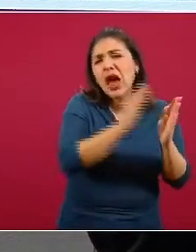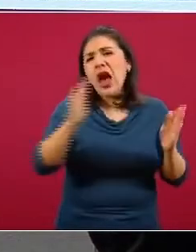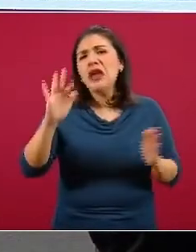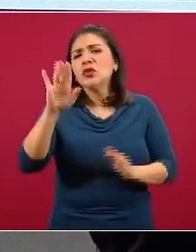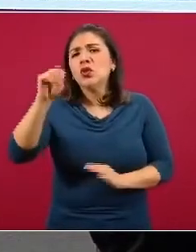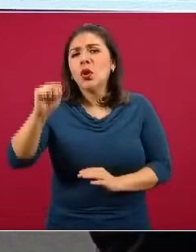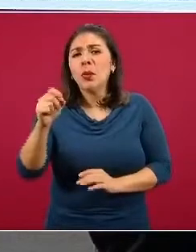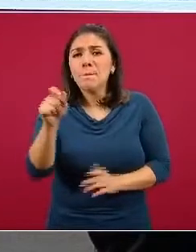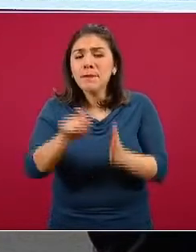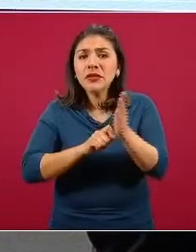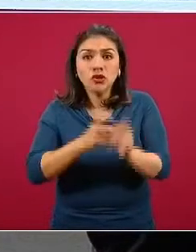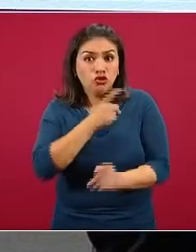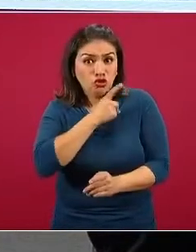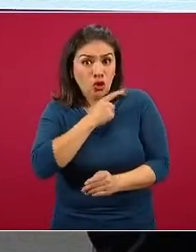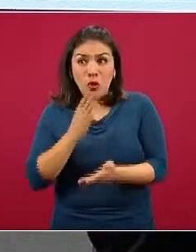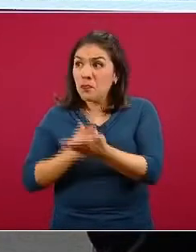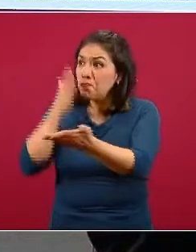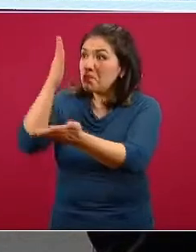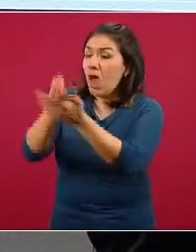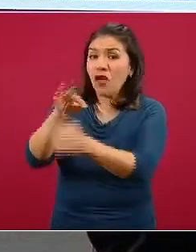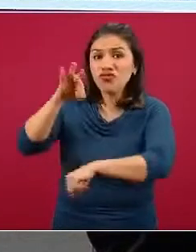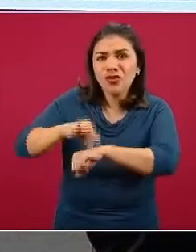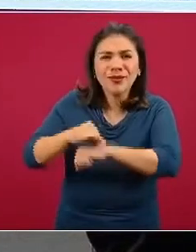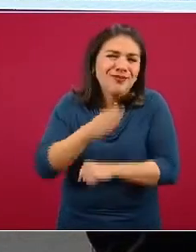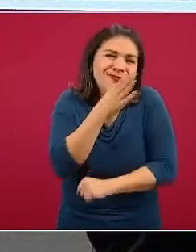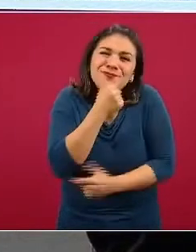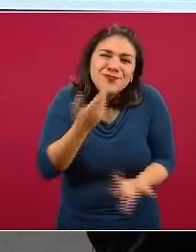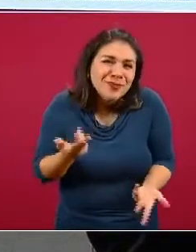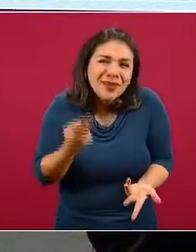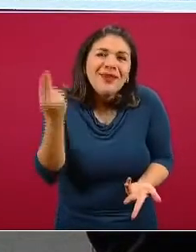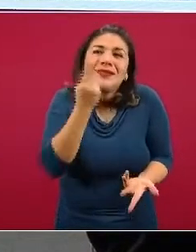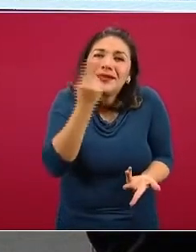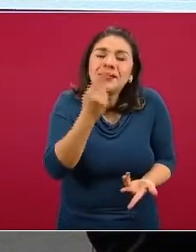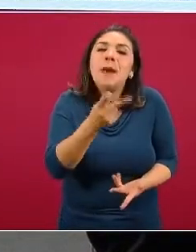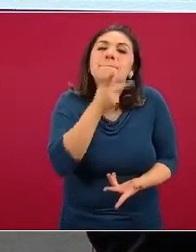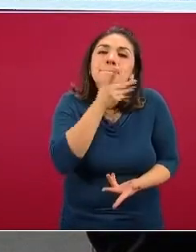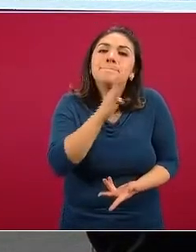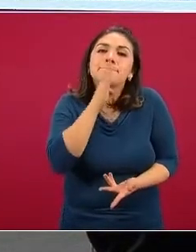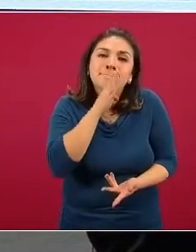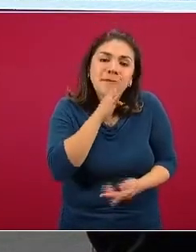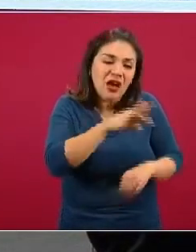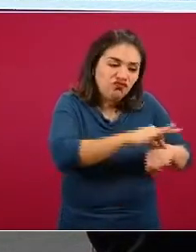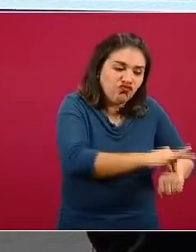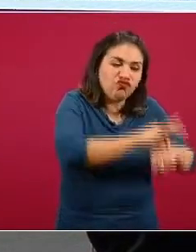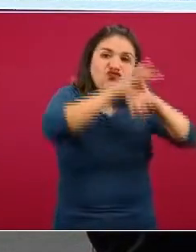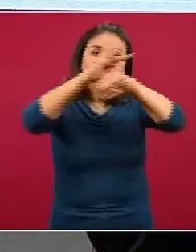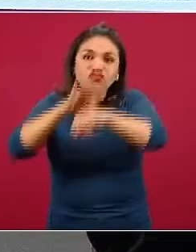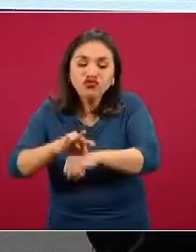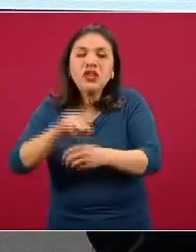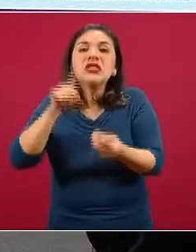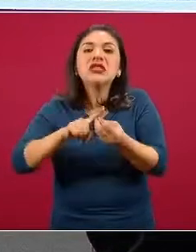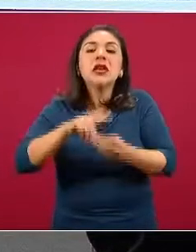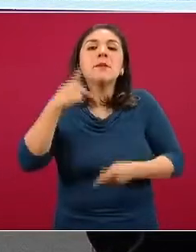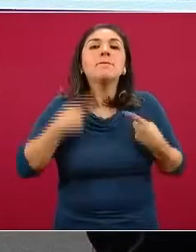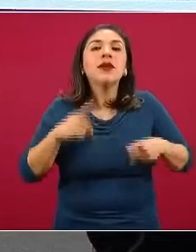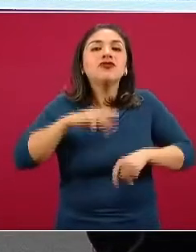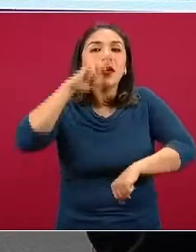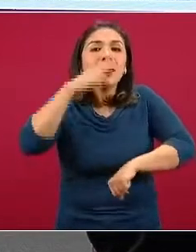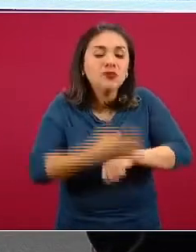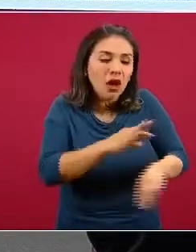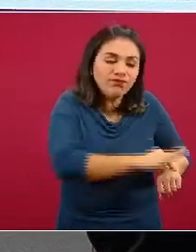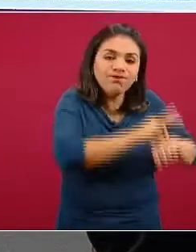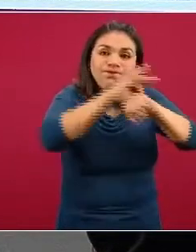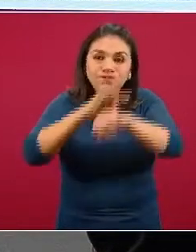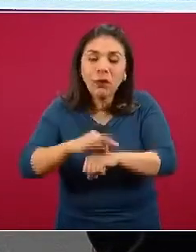pueden ir por sí mismos a demandar la vacuna. Tienen que llevarlo sus padres, sus tutores, sus familiares. Entonces aquí el